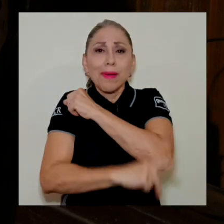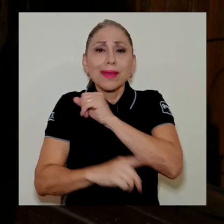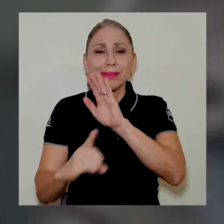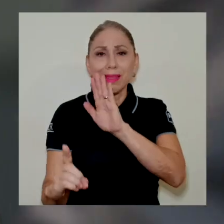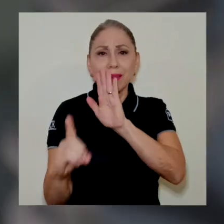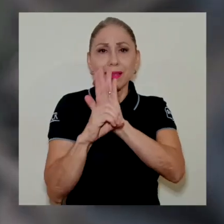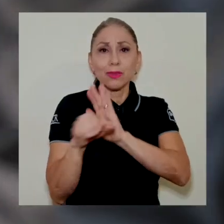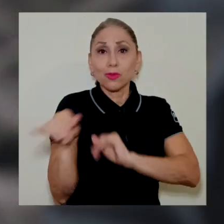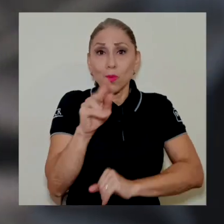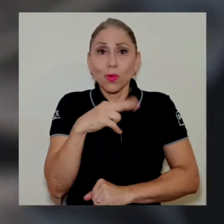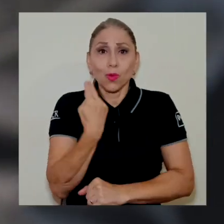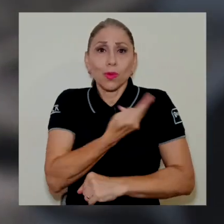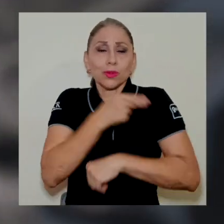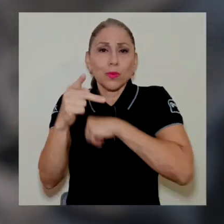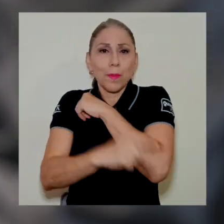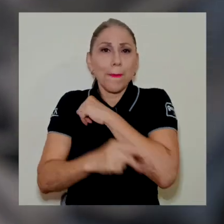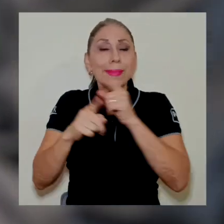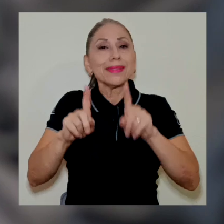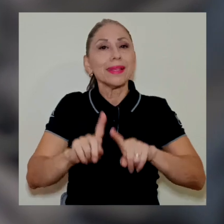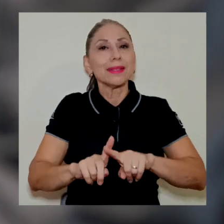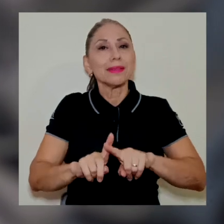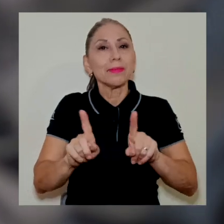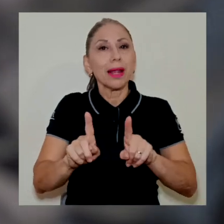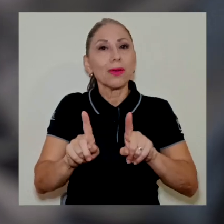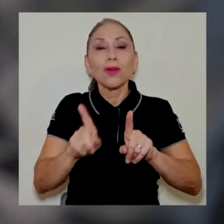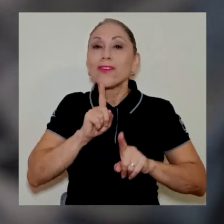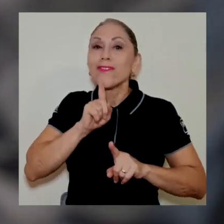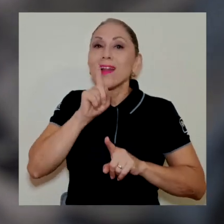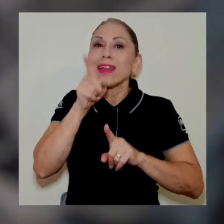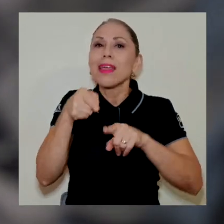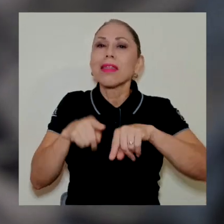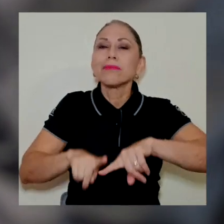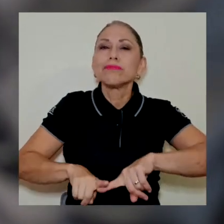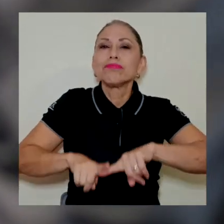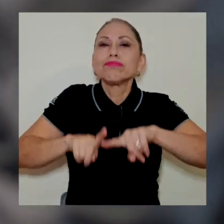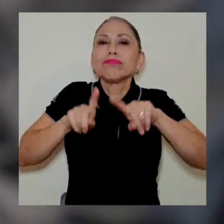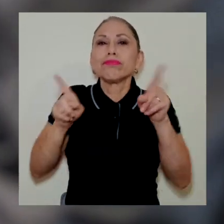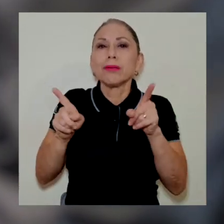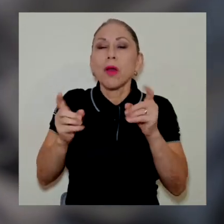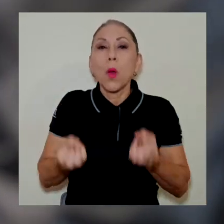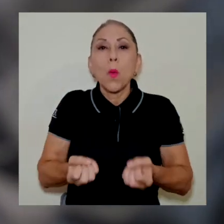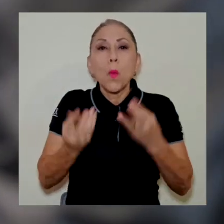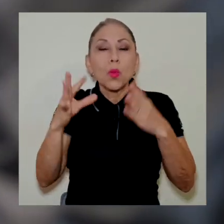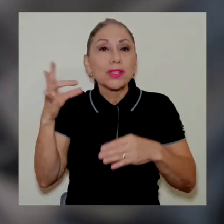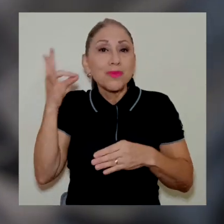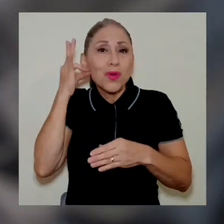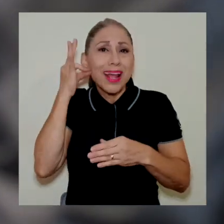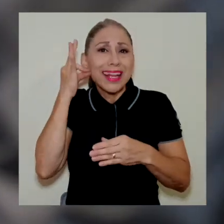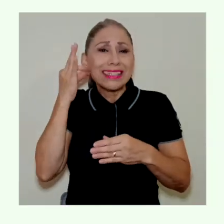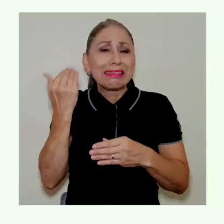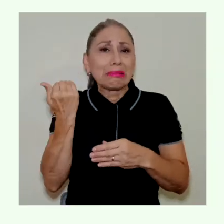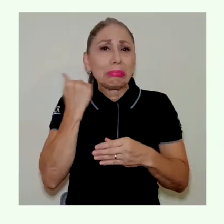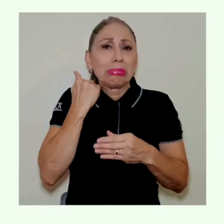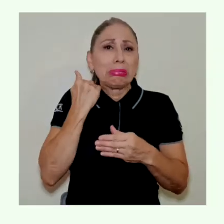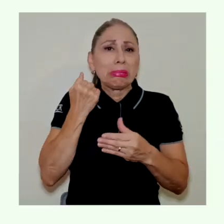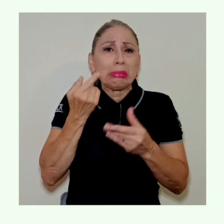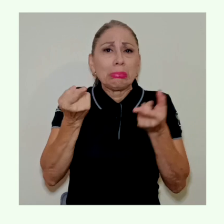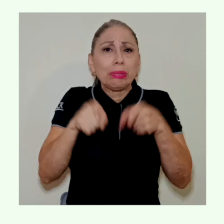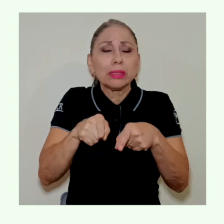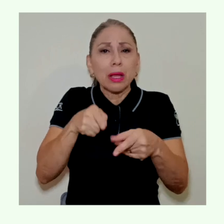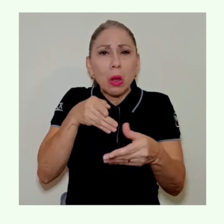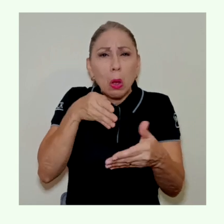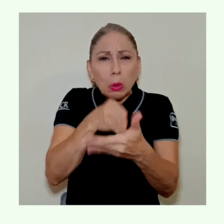nuestro. Sin embargo, la realidad muestra otra cara. Muchas mujeres son víctimas de hostigamiento,